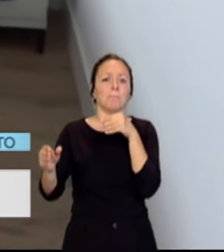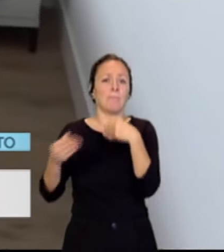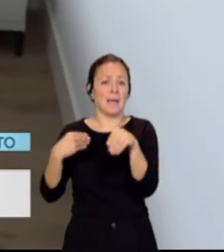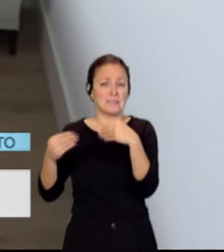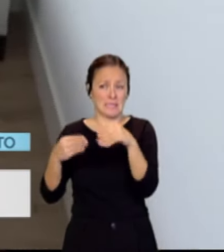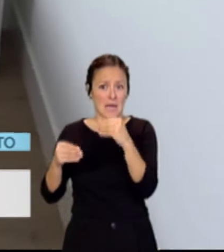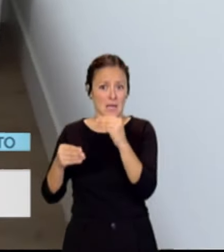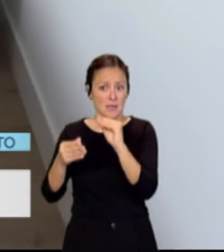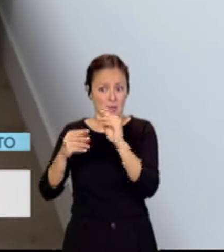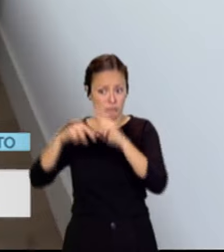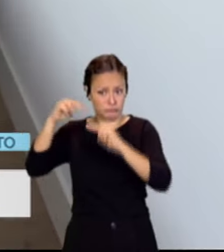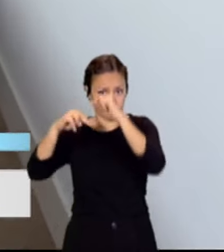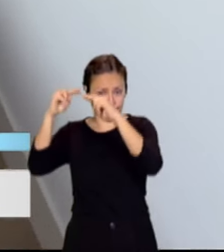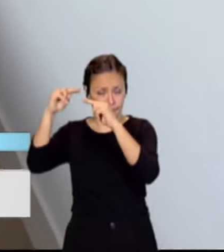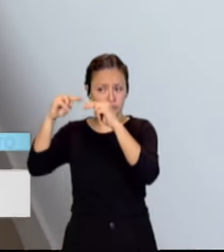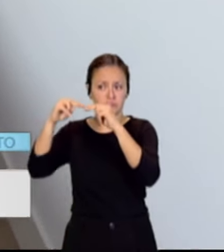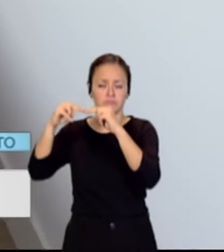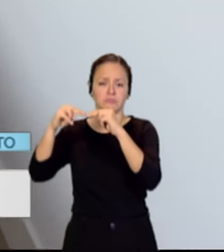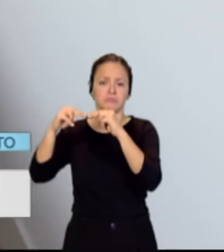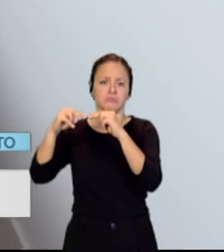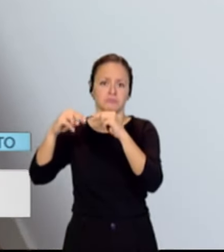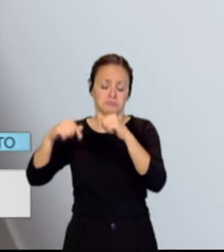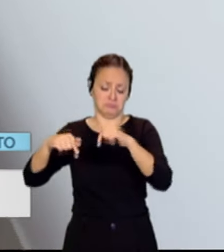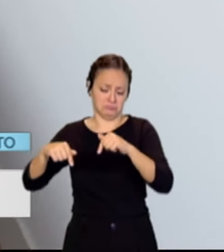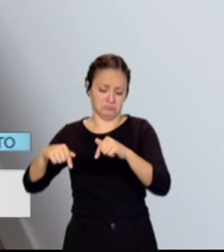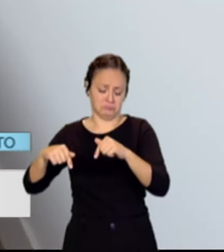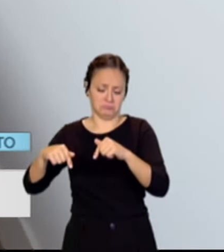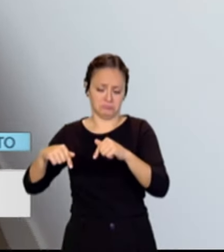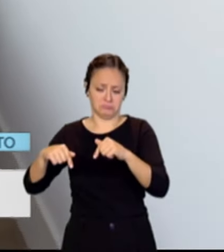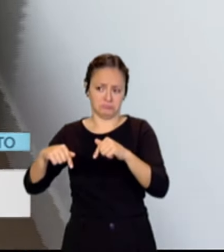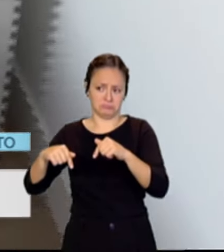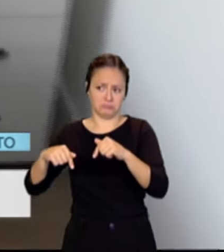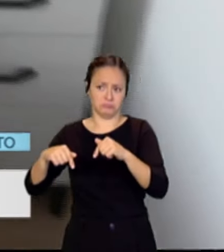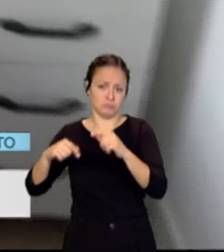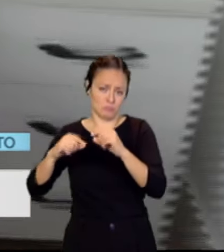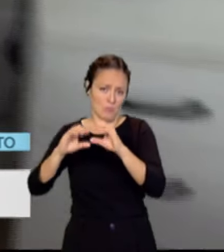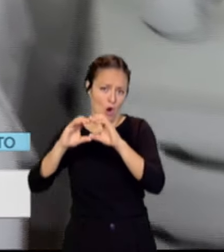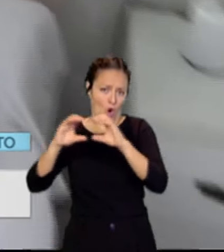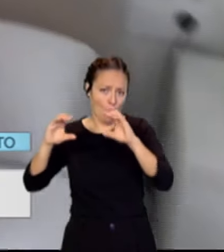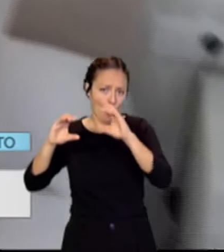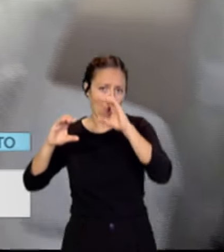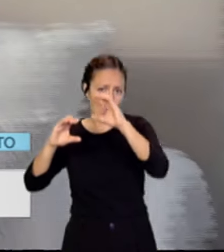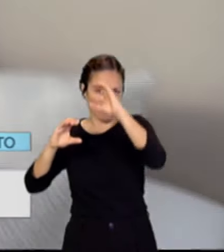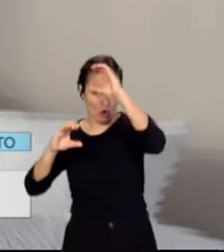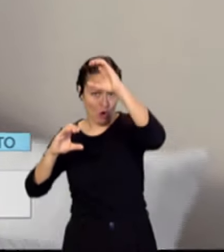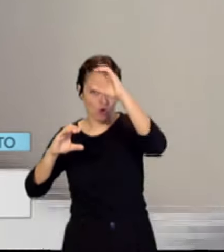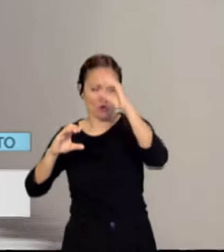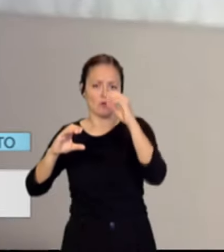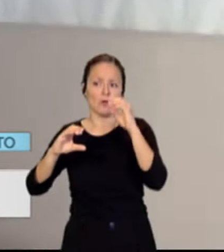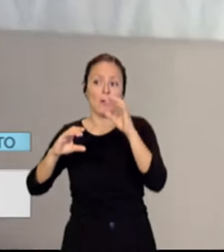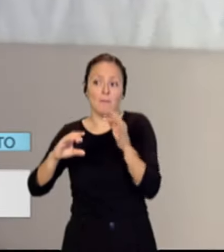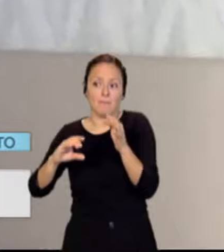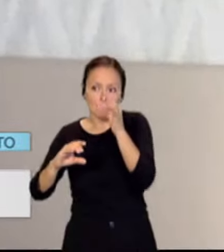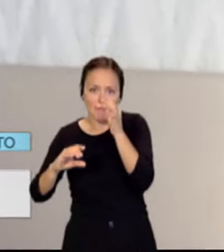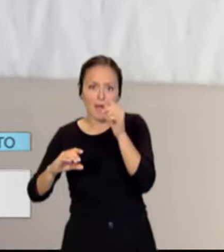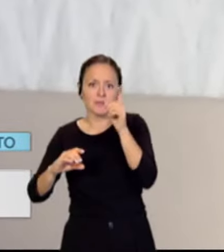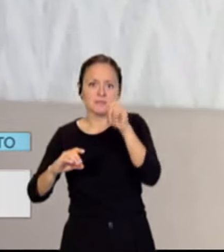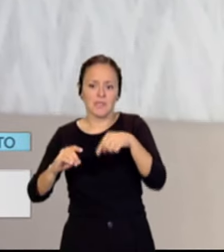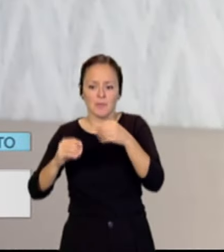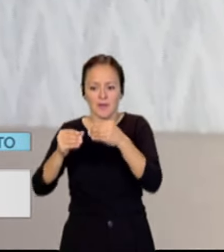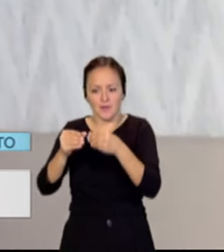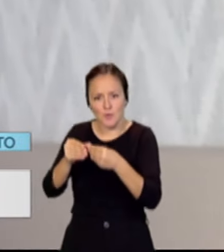construimos nuestras viviendas modulares estamos hablando de estructuras de hormigón y ya después con una envolvente de paneles